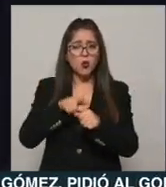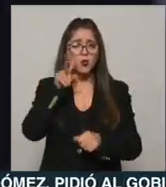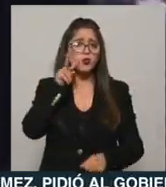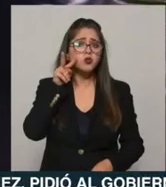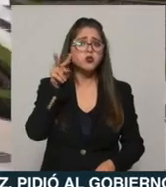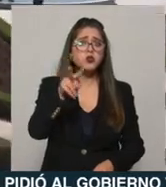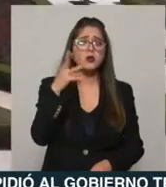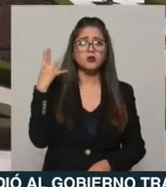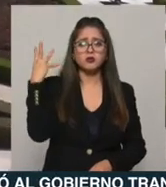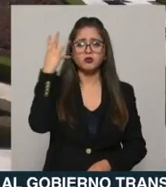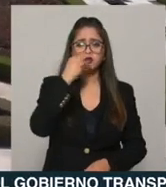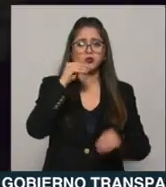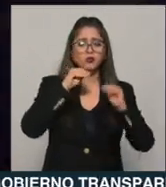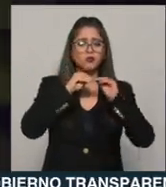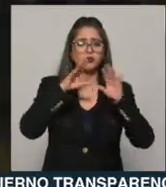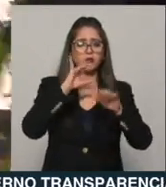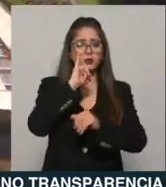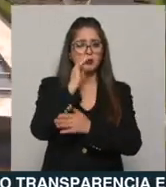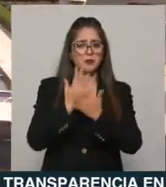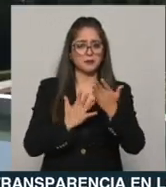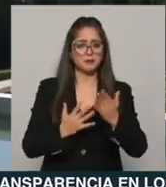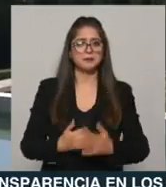una postal.